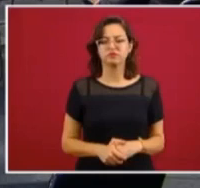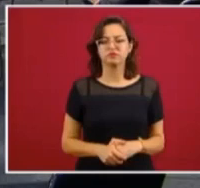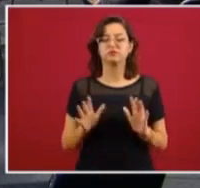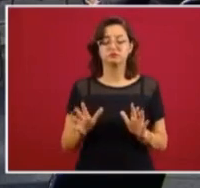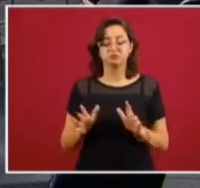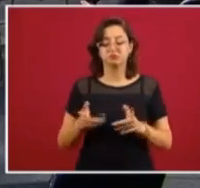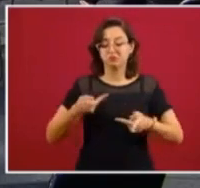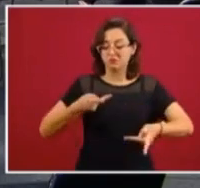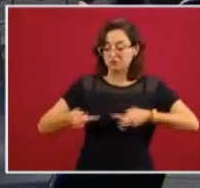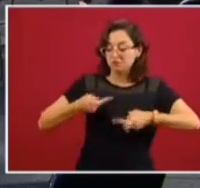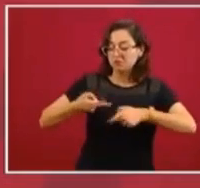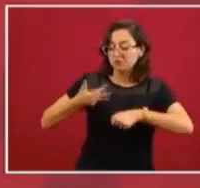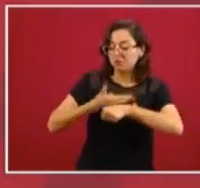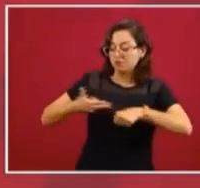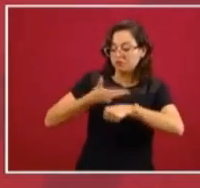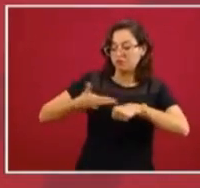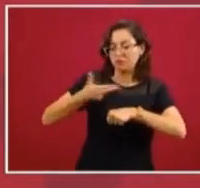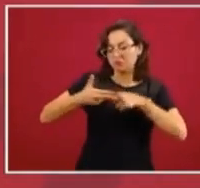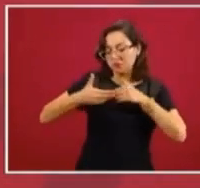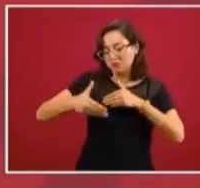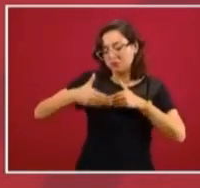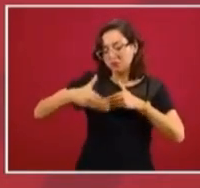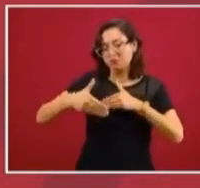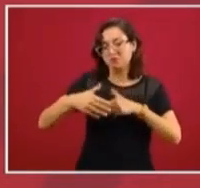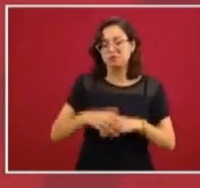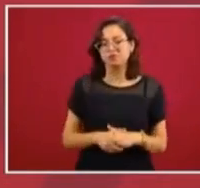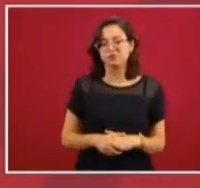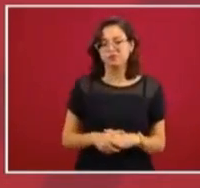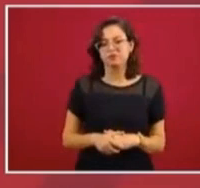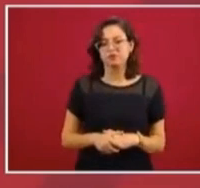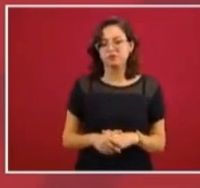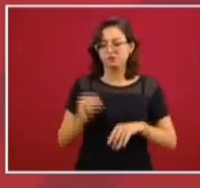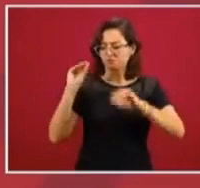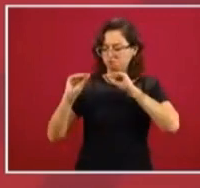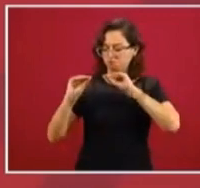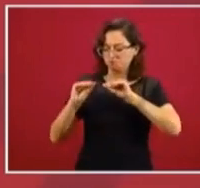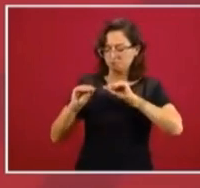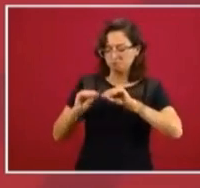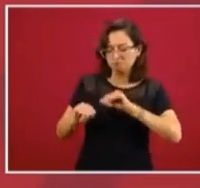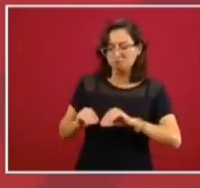terminando de definir. Se está trabajando, entiendo,